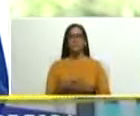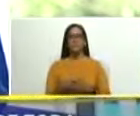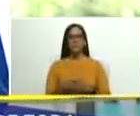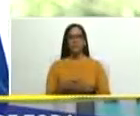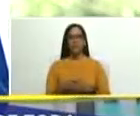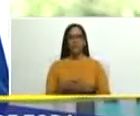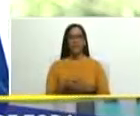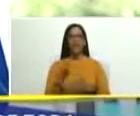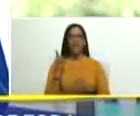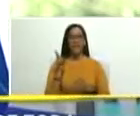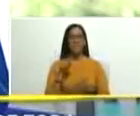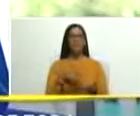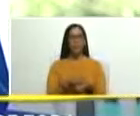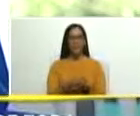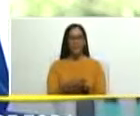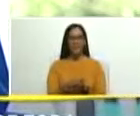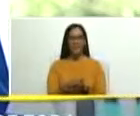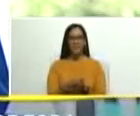Eso ocurrirá.